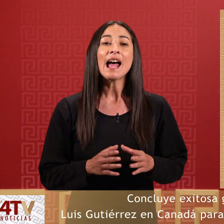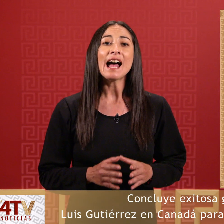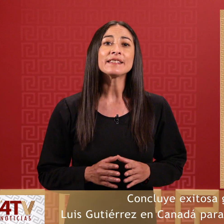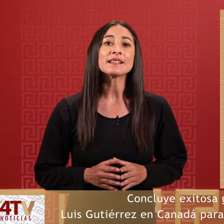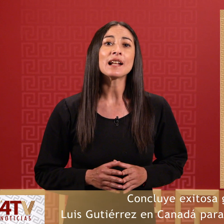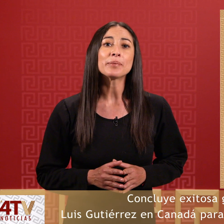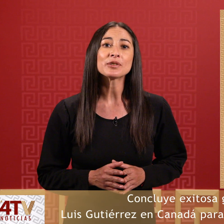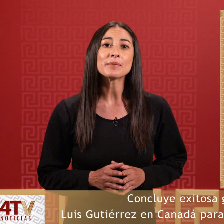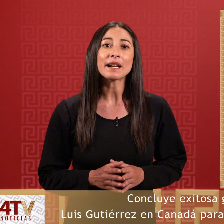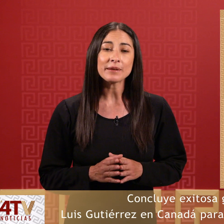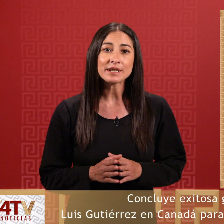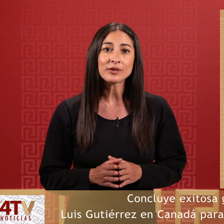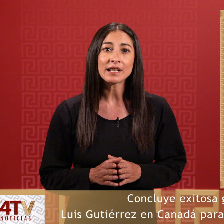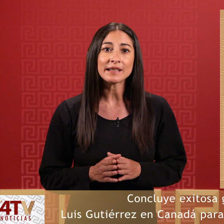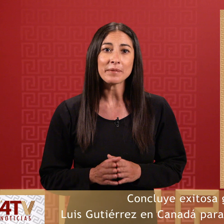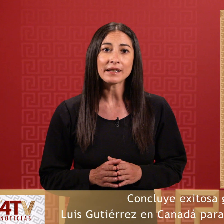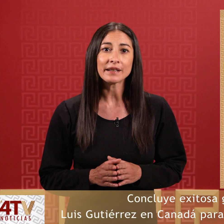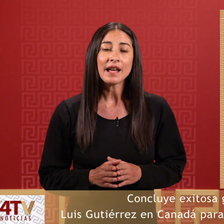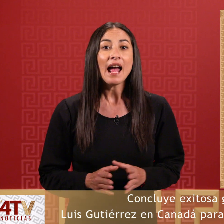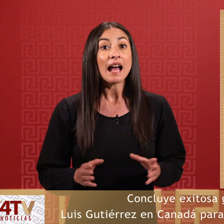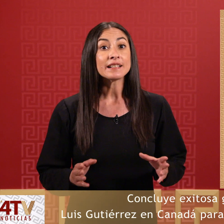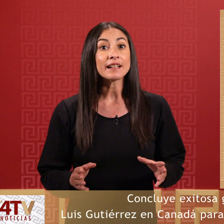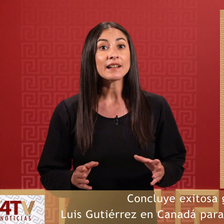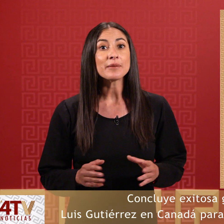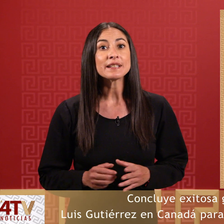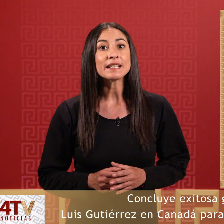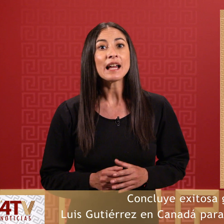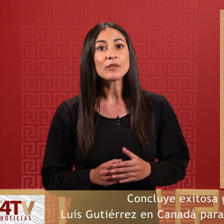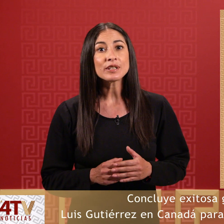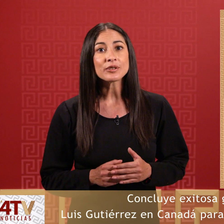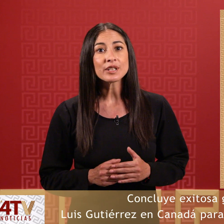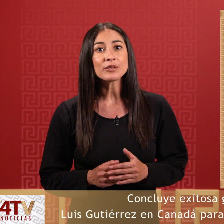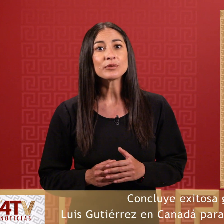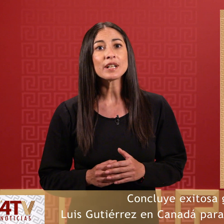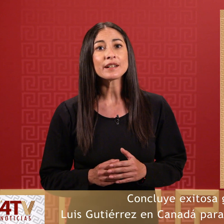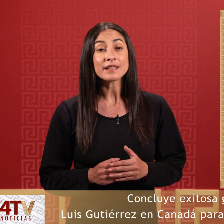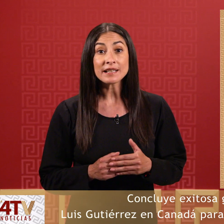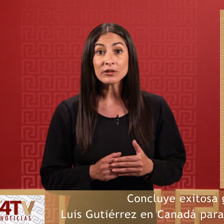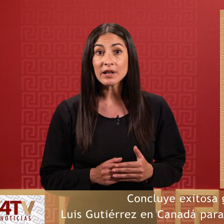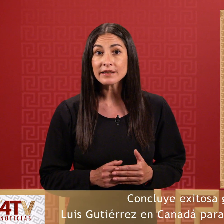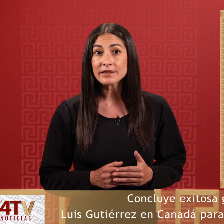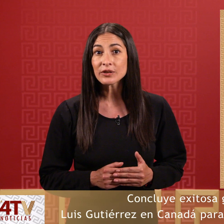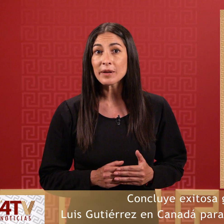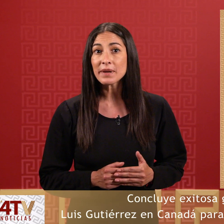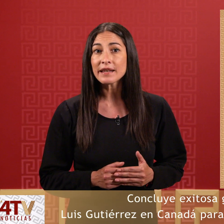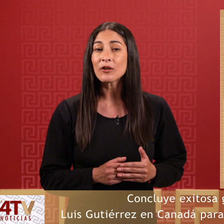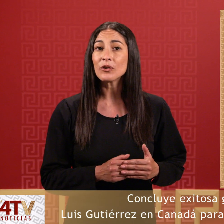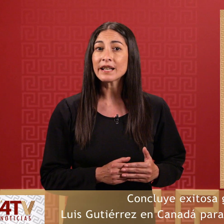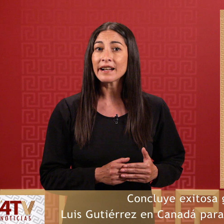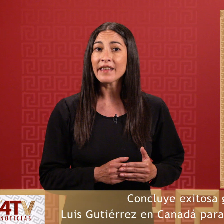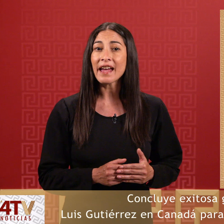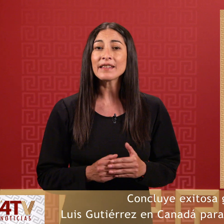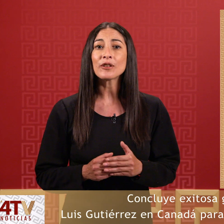país antes de la próxima revisión del T-MEC. Al cierre de la visita, Luis Rosendo Gutiérrez resaltó la intención de